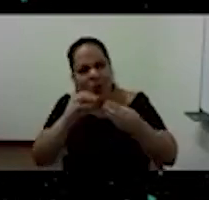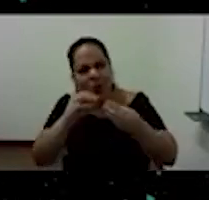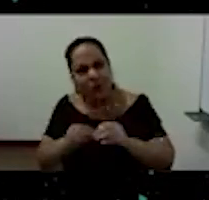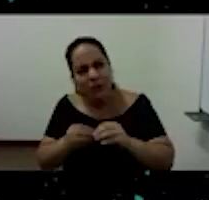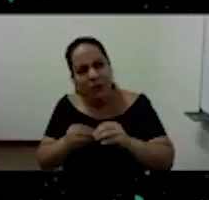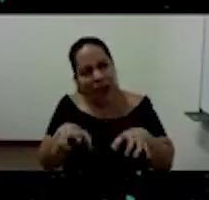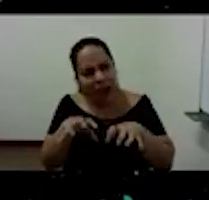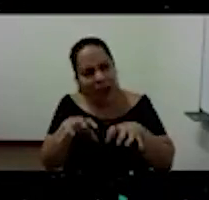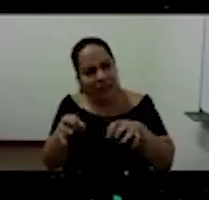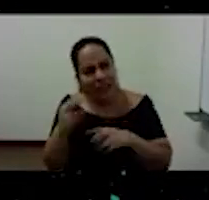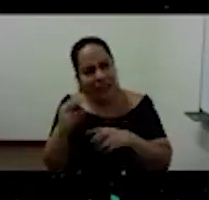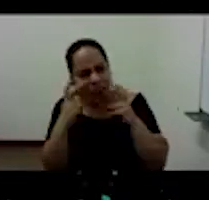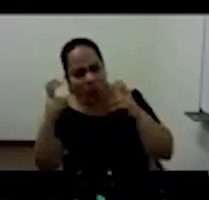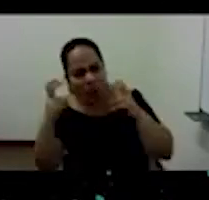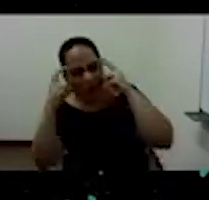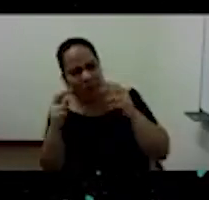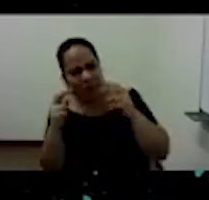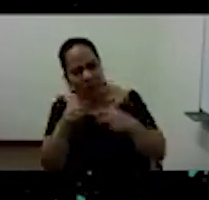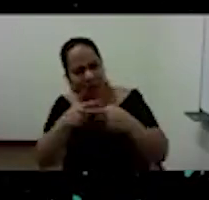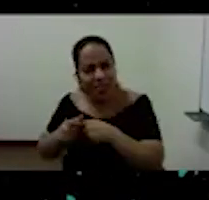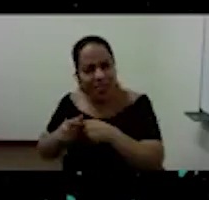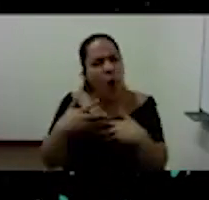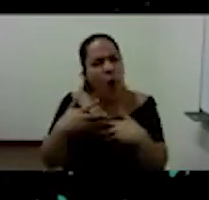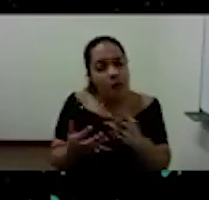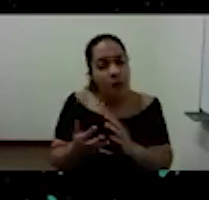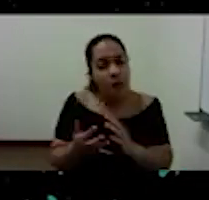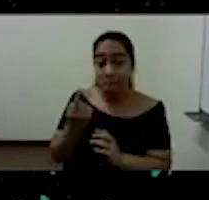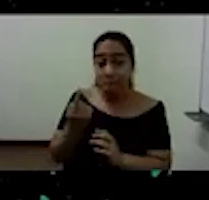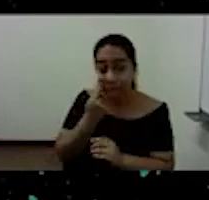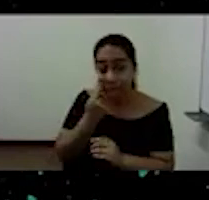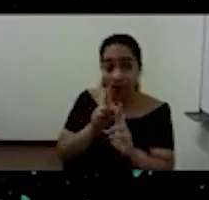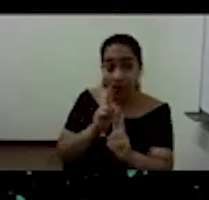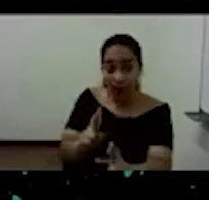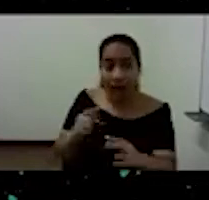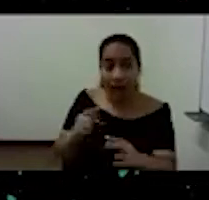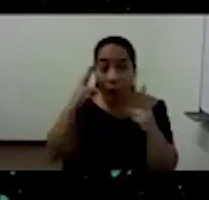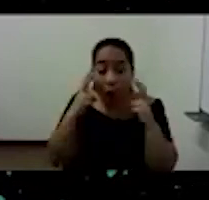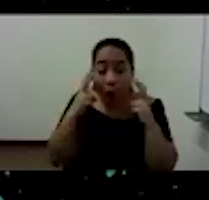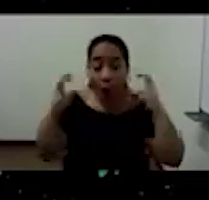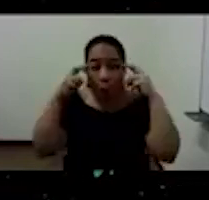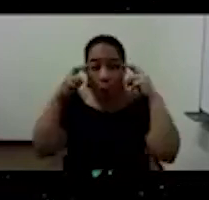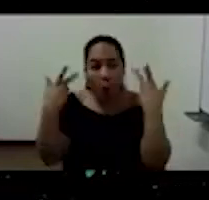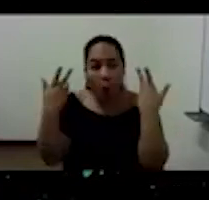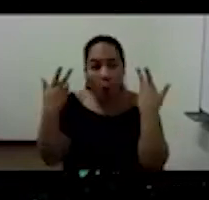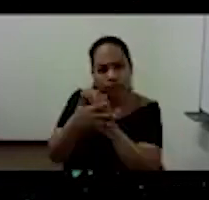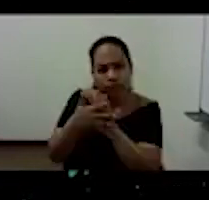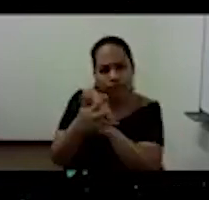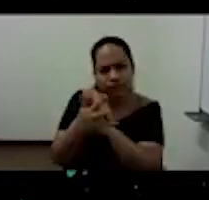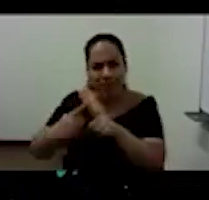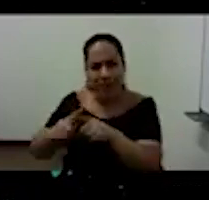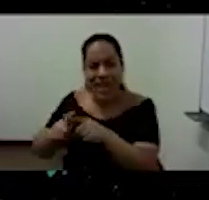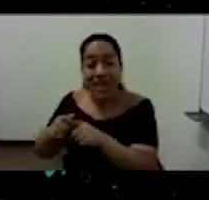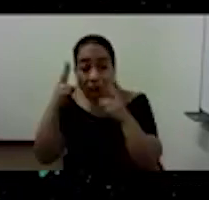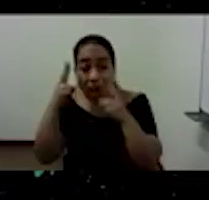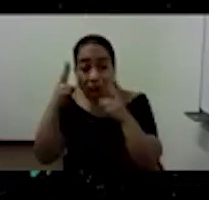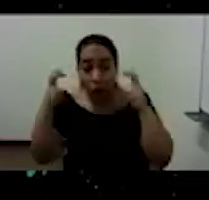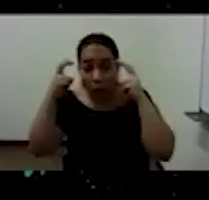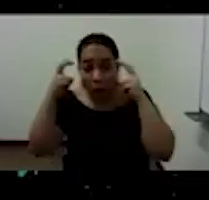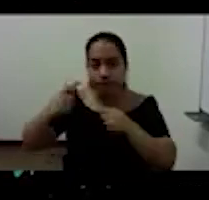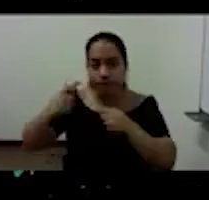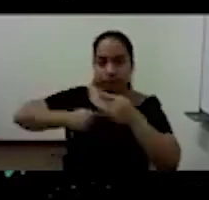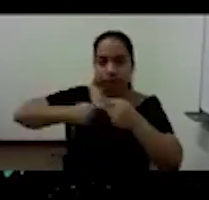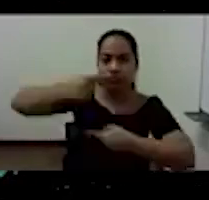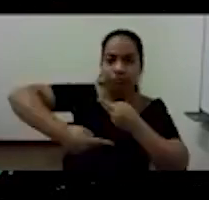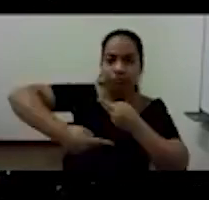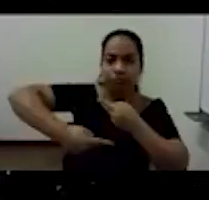moviliza conocimientos? El tejido moviliza conocimientos de la manera en que estos conocimientos son transmitidos de